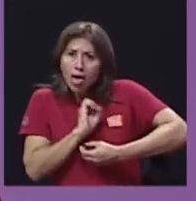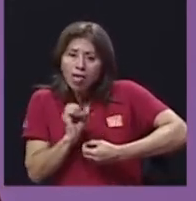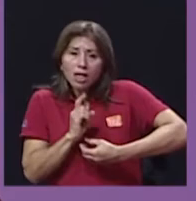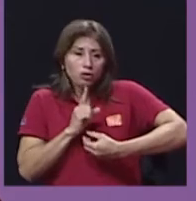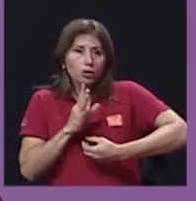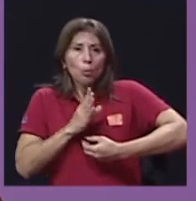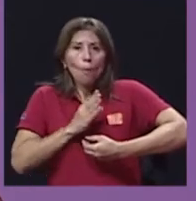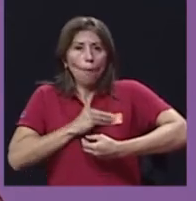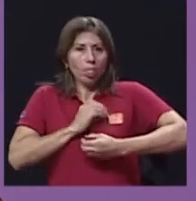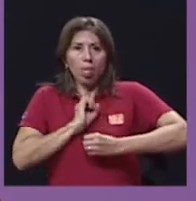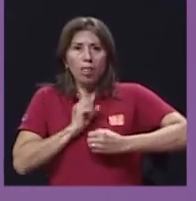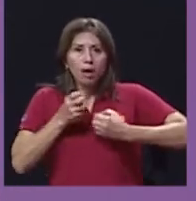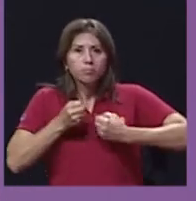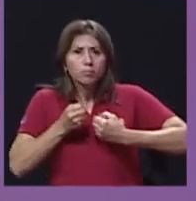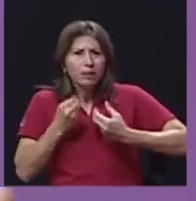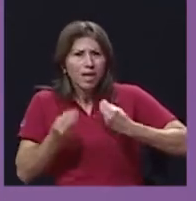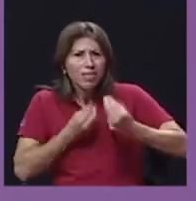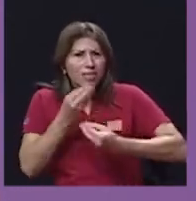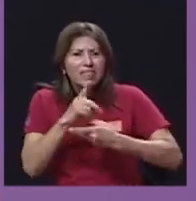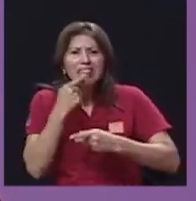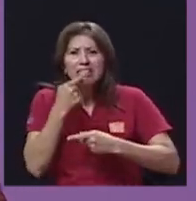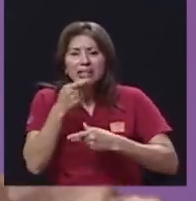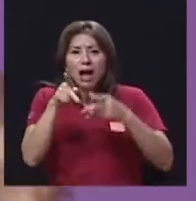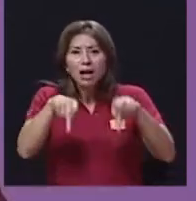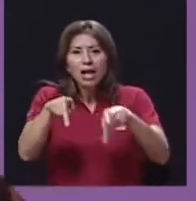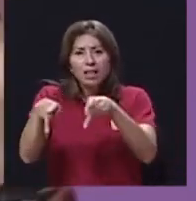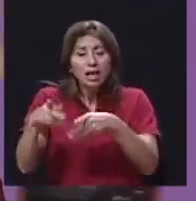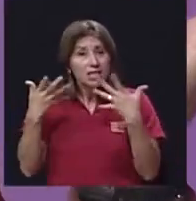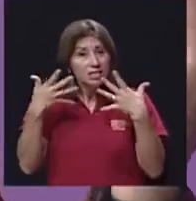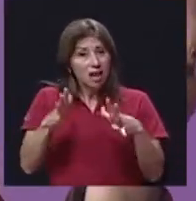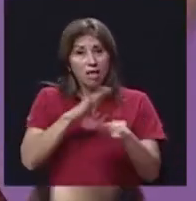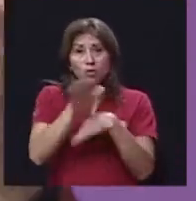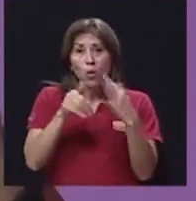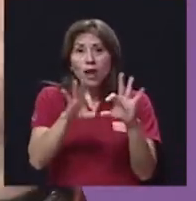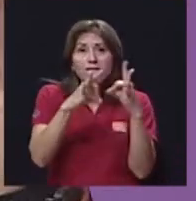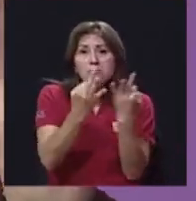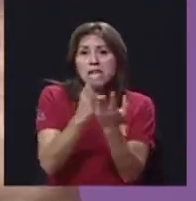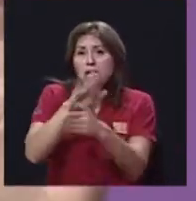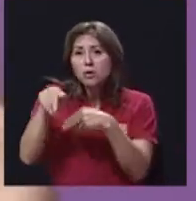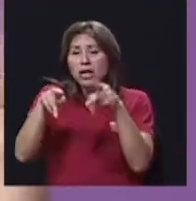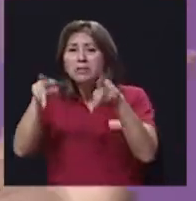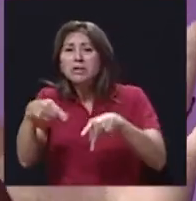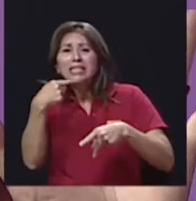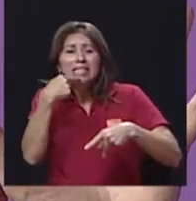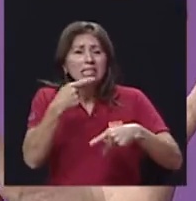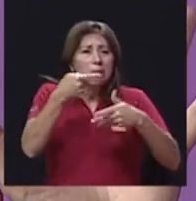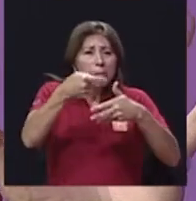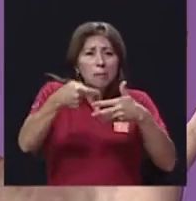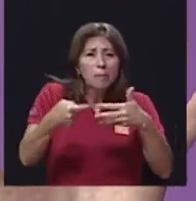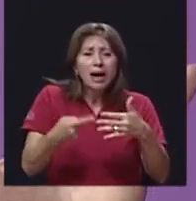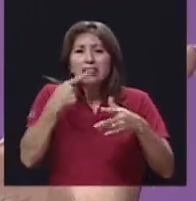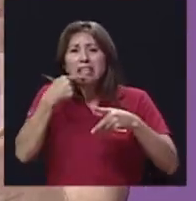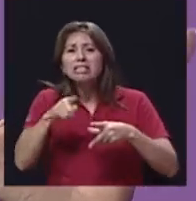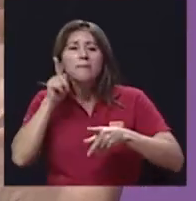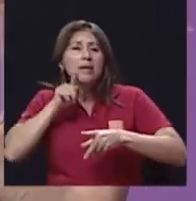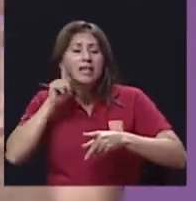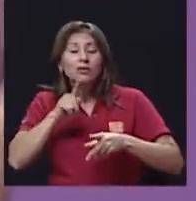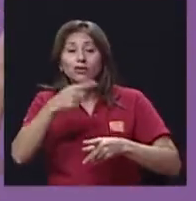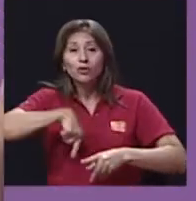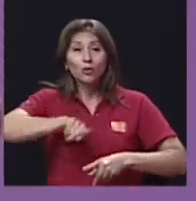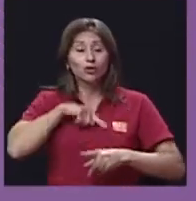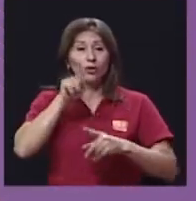cuestión después de vencer los mitos familiares y sociales de todo el mundo que te dice cosas alrededor porque eso cosas que tenemos que enfrentar las